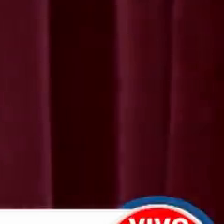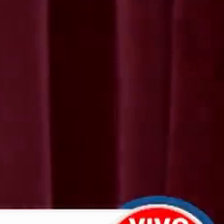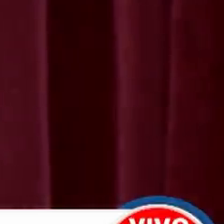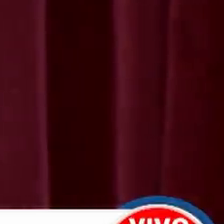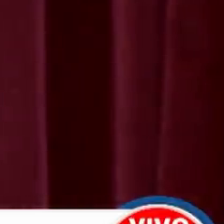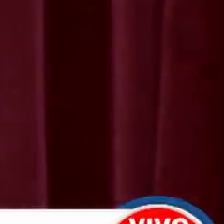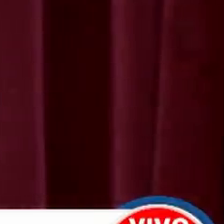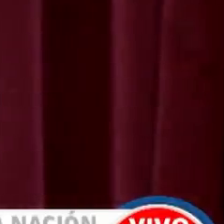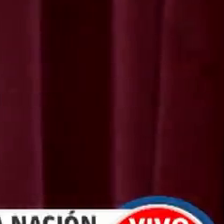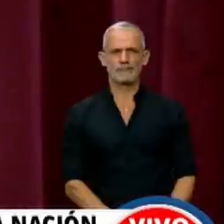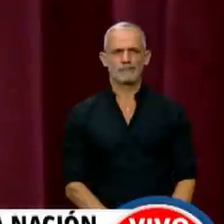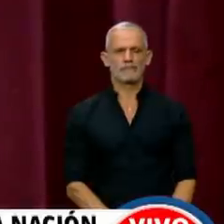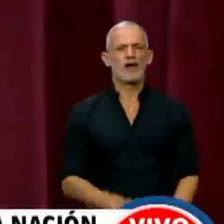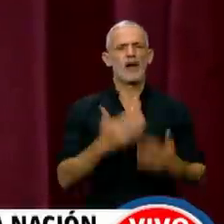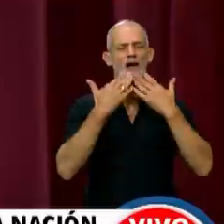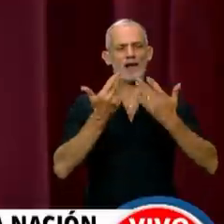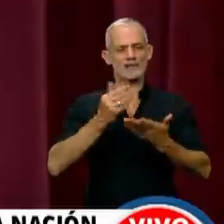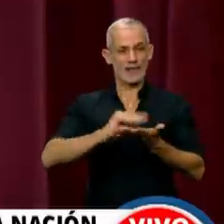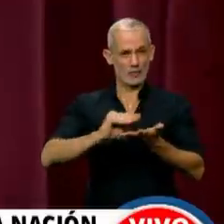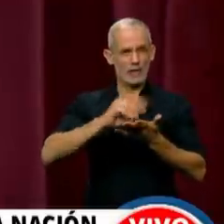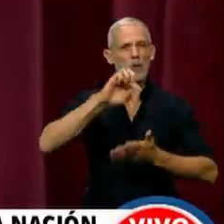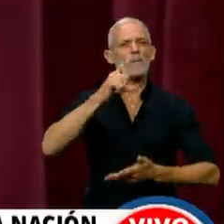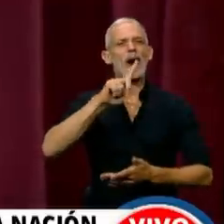gracias diputado palacio